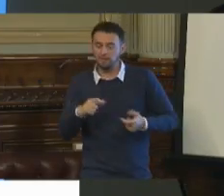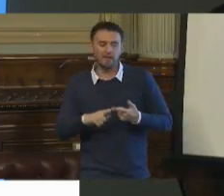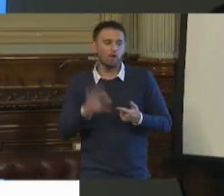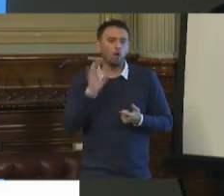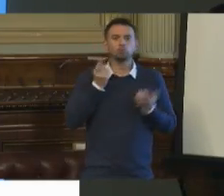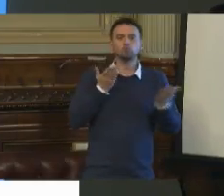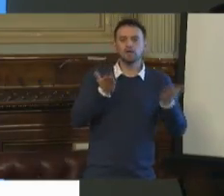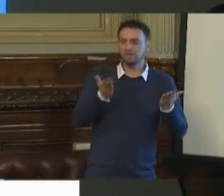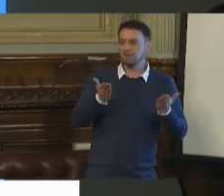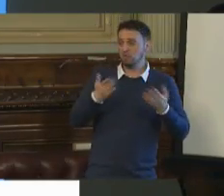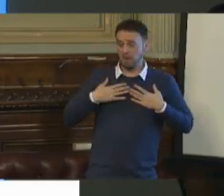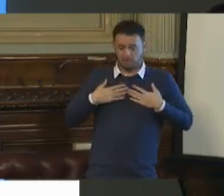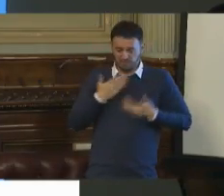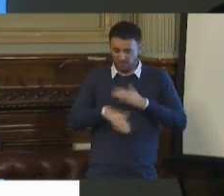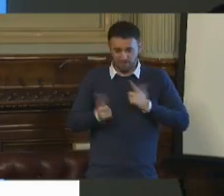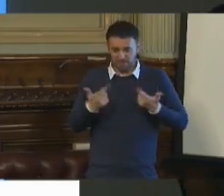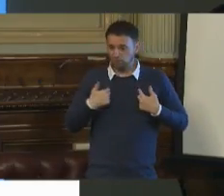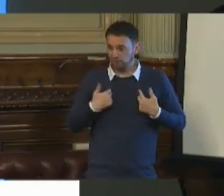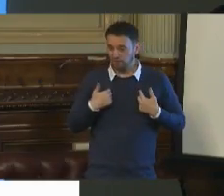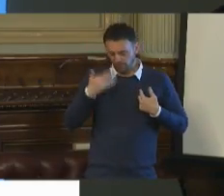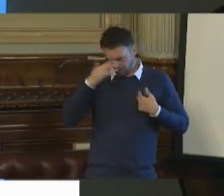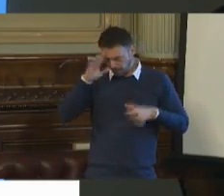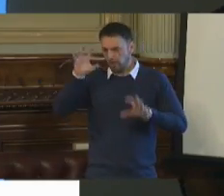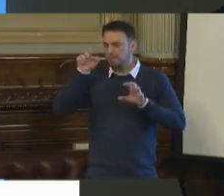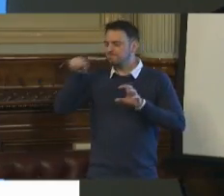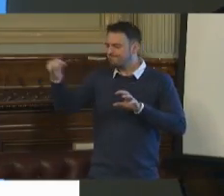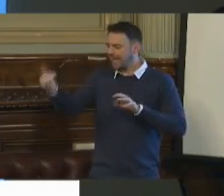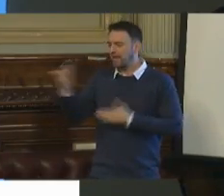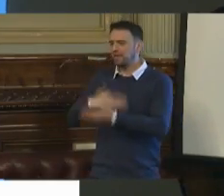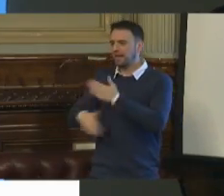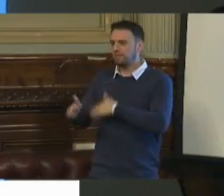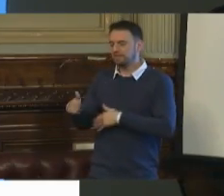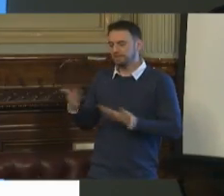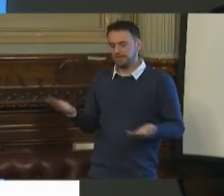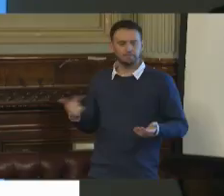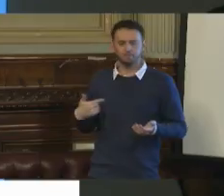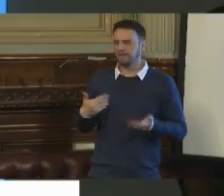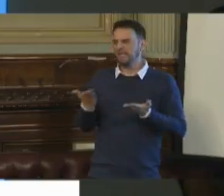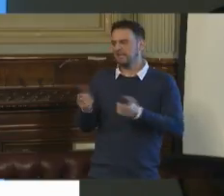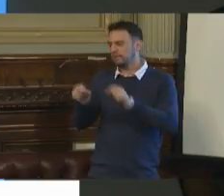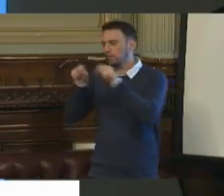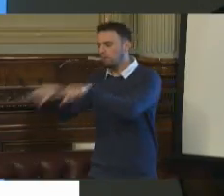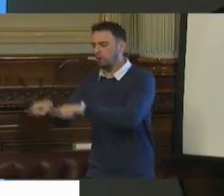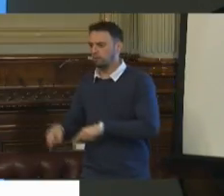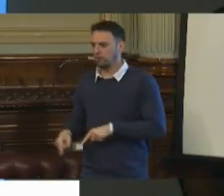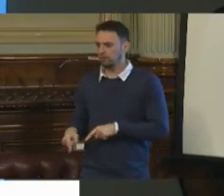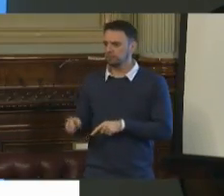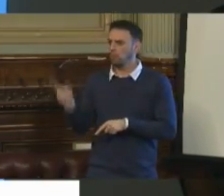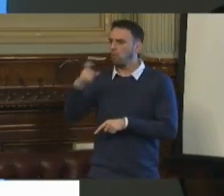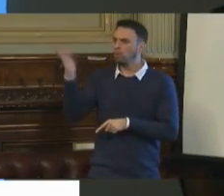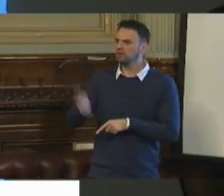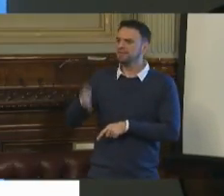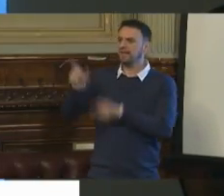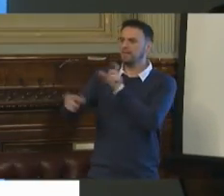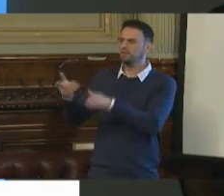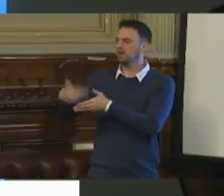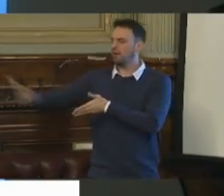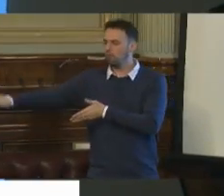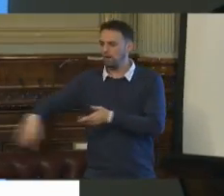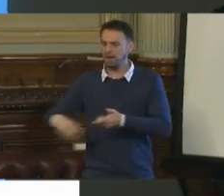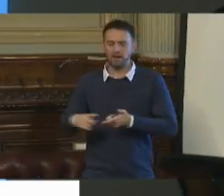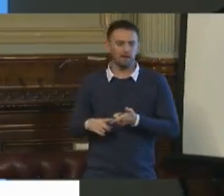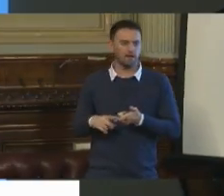o pensamos en un servicio y después nos acordamos de que hay un porcentaje de personas que quedan fuera de